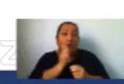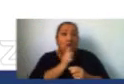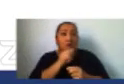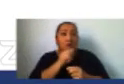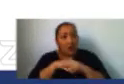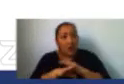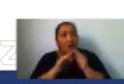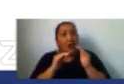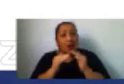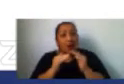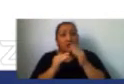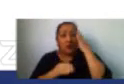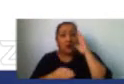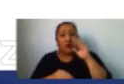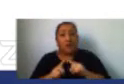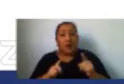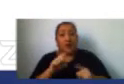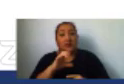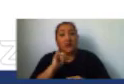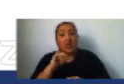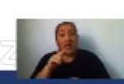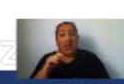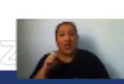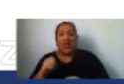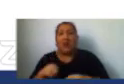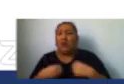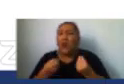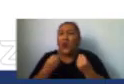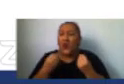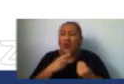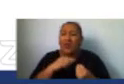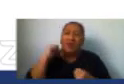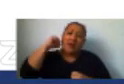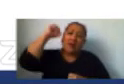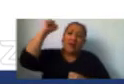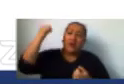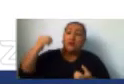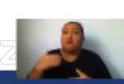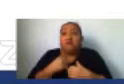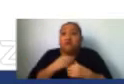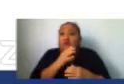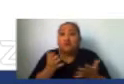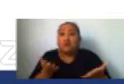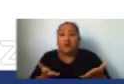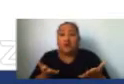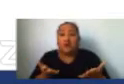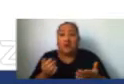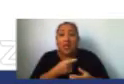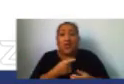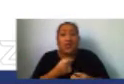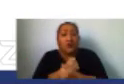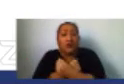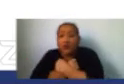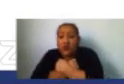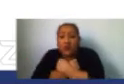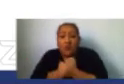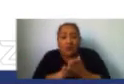domicilio. Las razones de su acto se desconocen. Ella era una niña querida por la